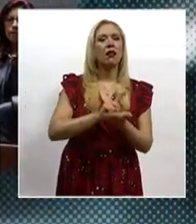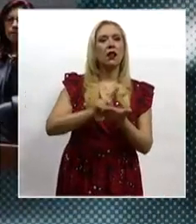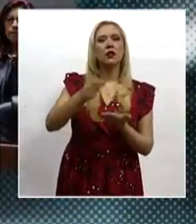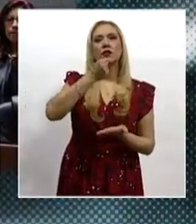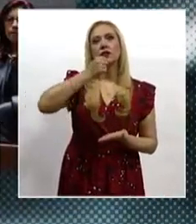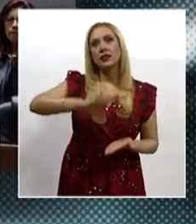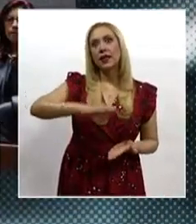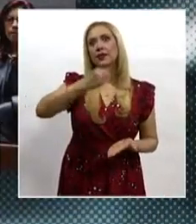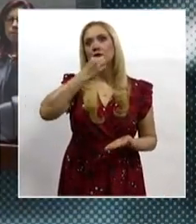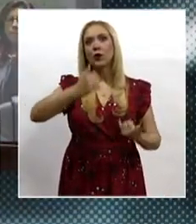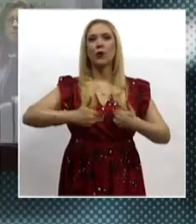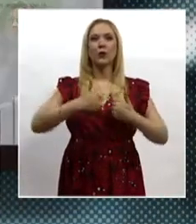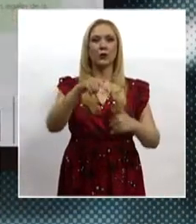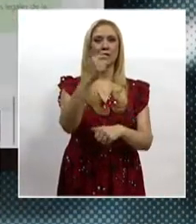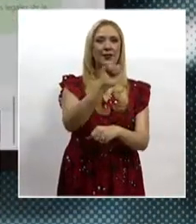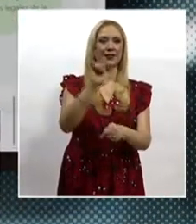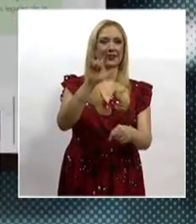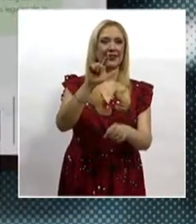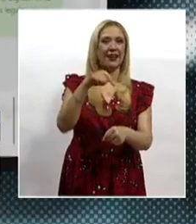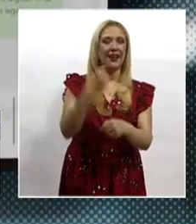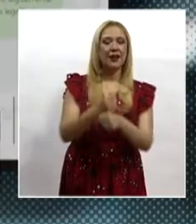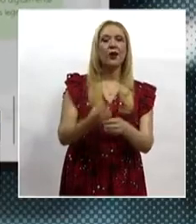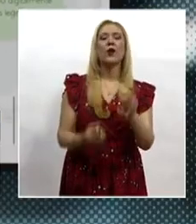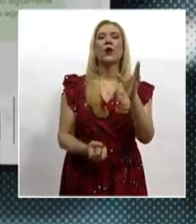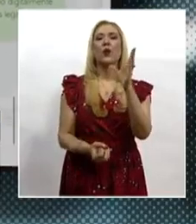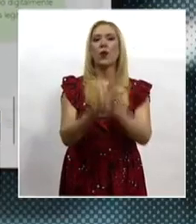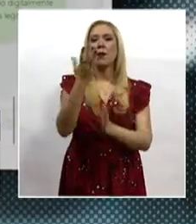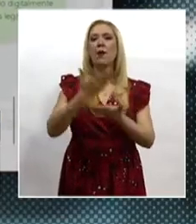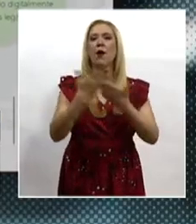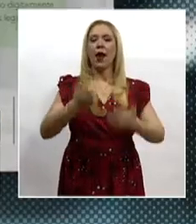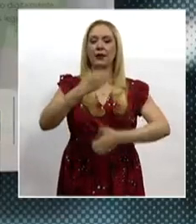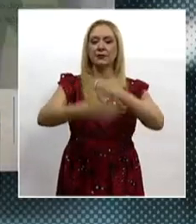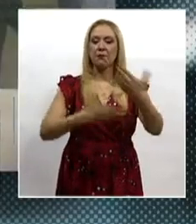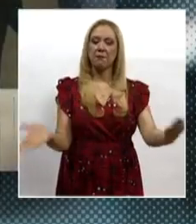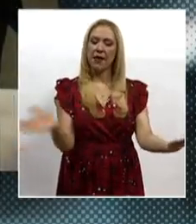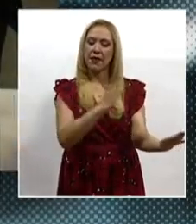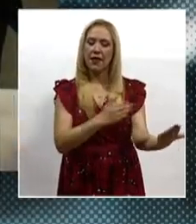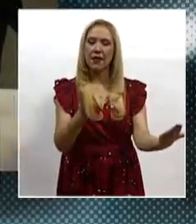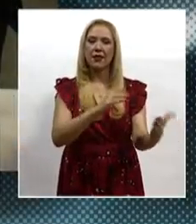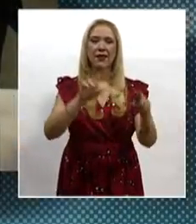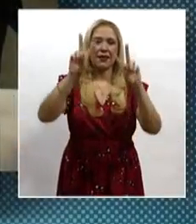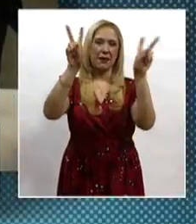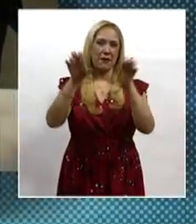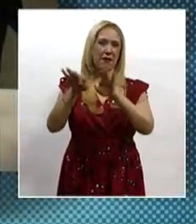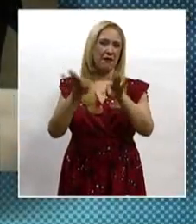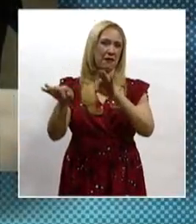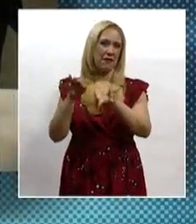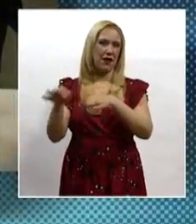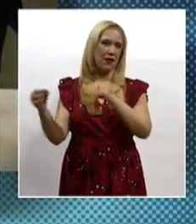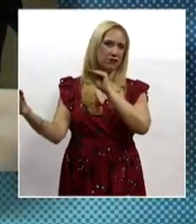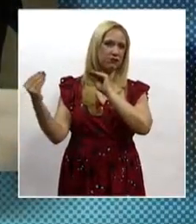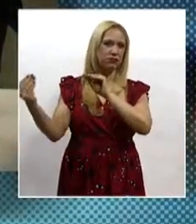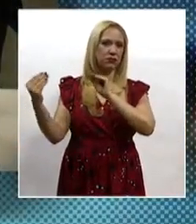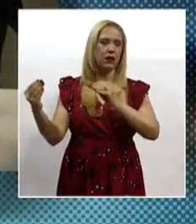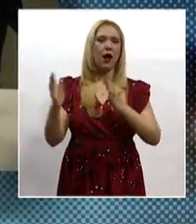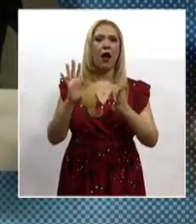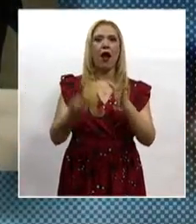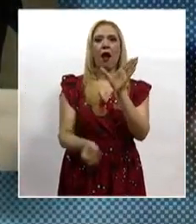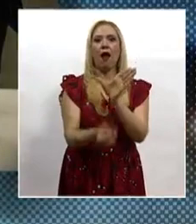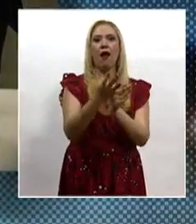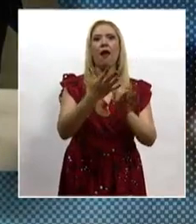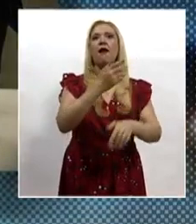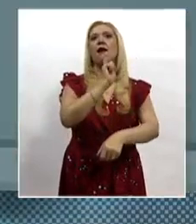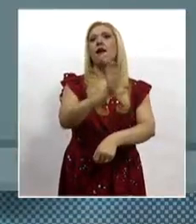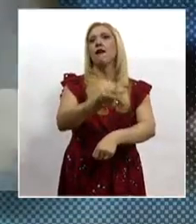niñas, niños y adolescentes, la digitalización de los expedientes laborales y la implementación del Código Nacional de Procedimientos Civiles